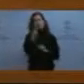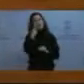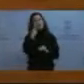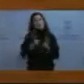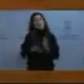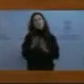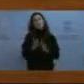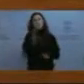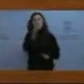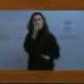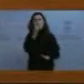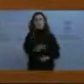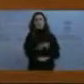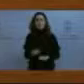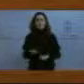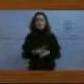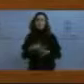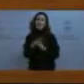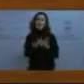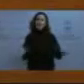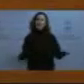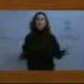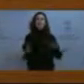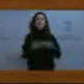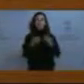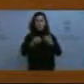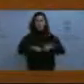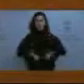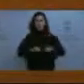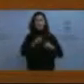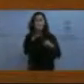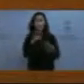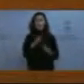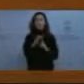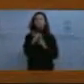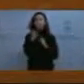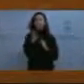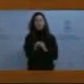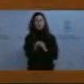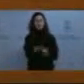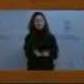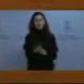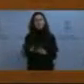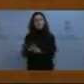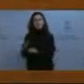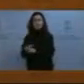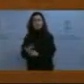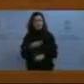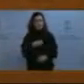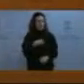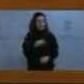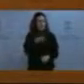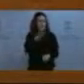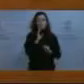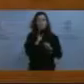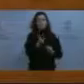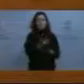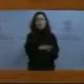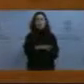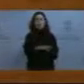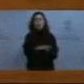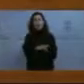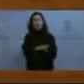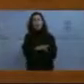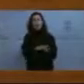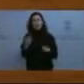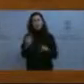seguir, si no tenemos que cerrar, y en eso estamos. Pero esto se trata de poner parches y comunica. Si usted dice que su política deportiva es la supervivencia,